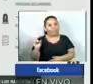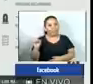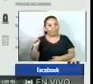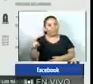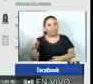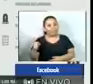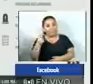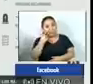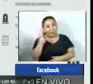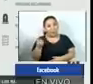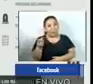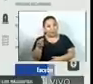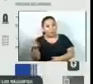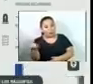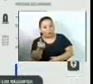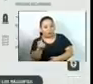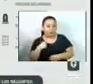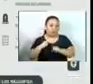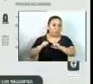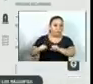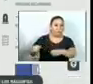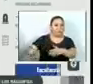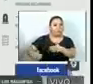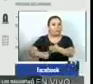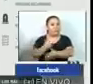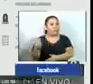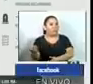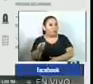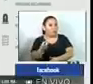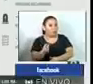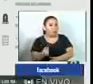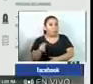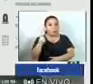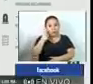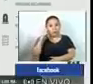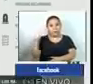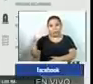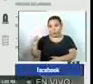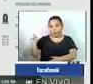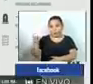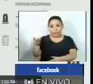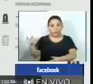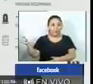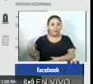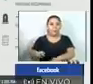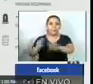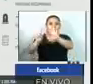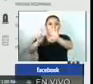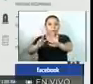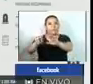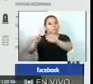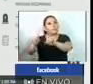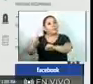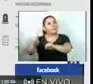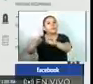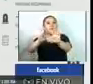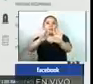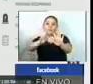lamentable cifra y es el número de casos fallecidos es este que ven acá y llevamos 765